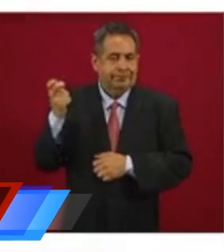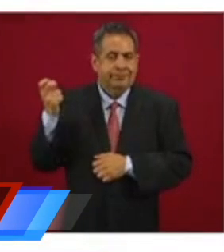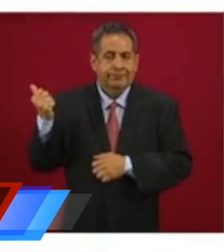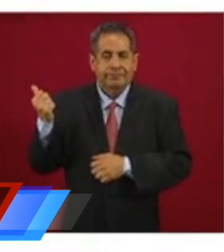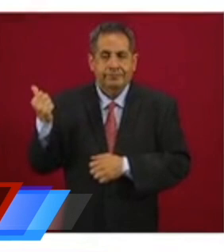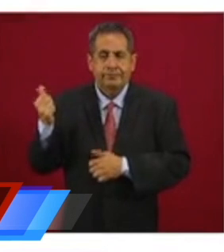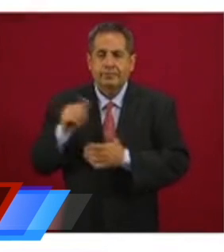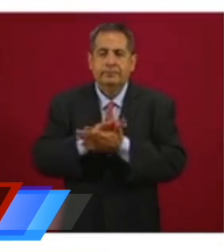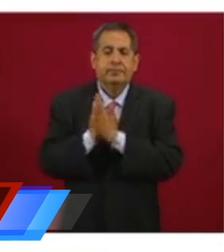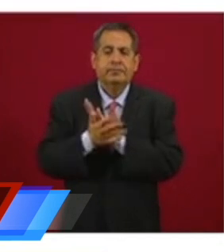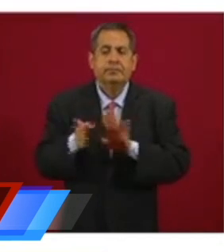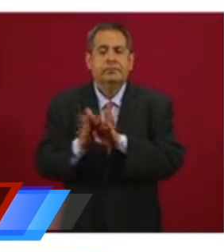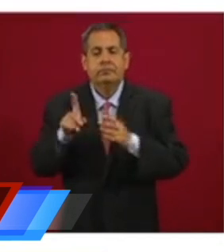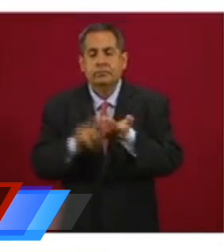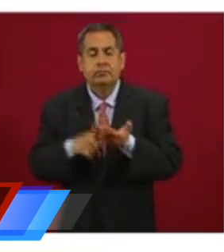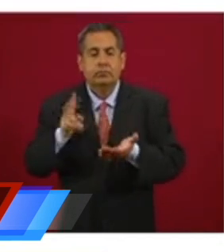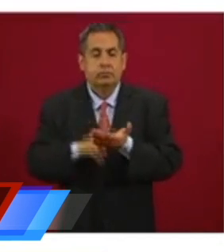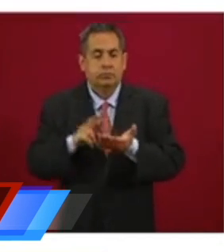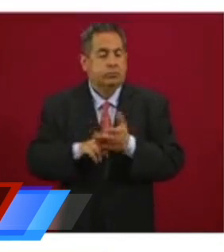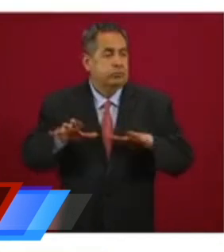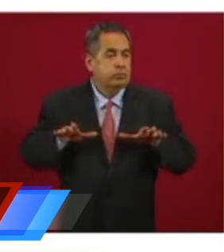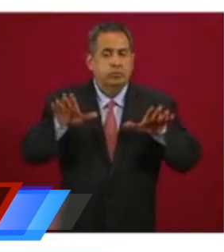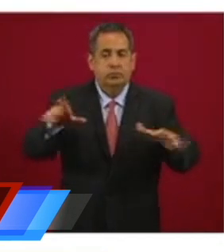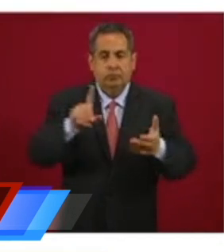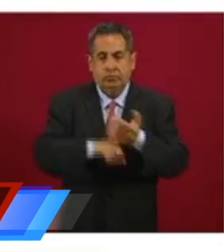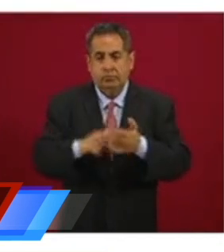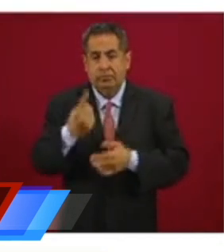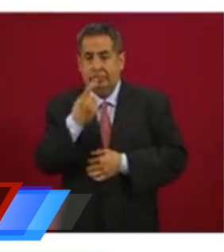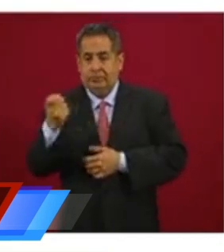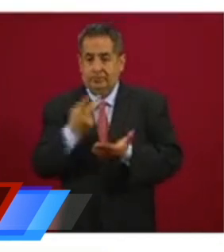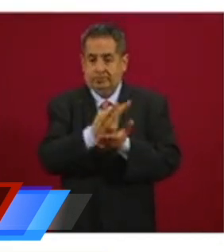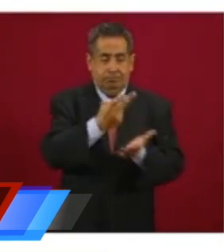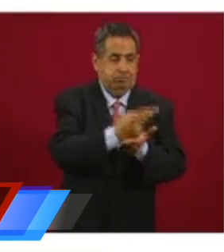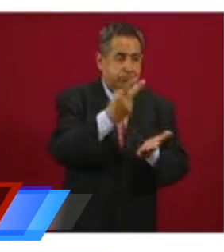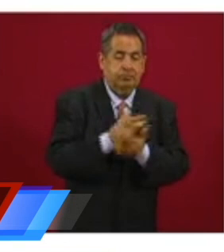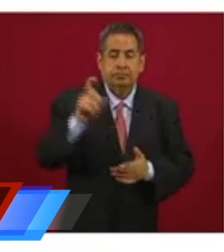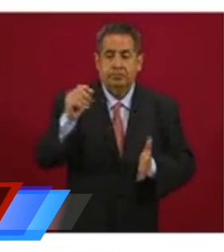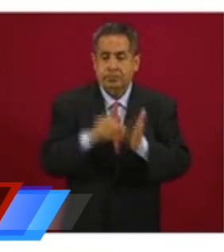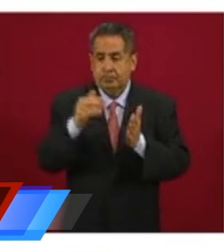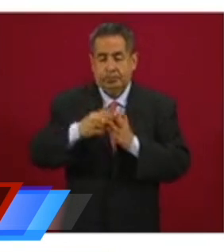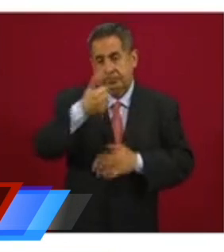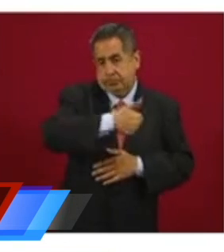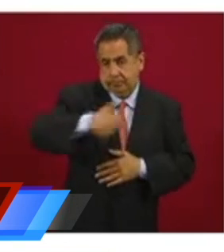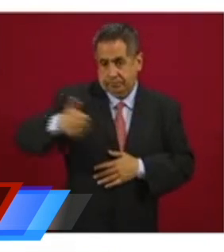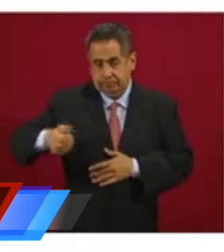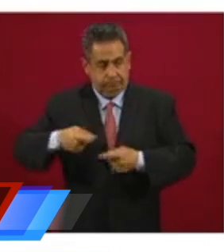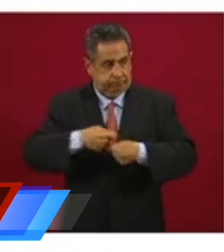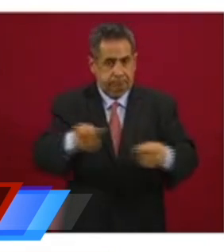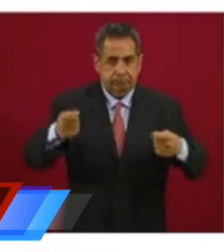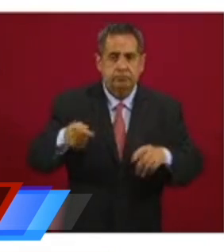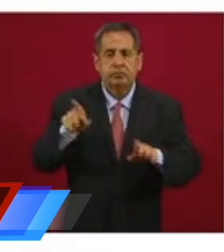consiste en 100 premios de 20 millones de pesos cada uno. Recalcó que esta rifa es una cooperación para que equipos médicos y